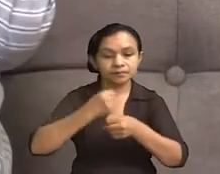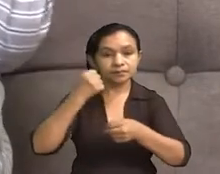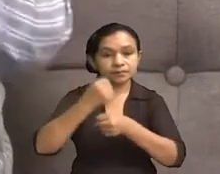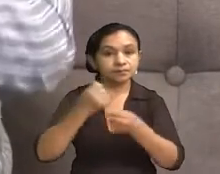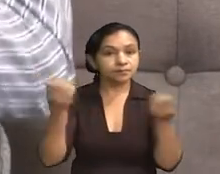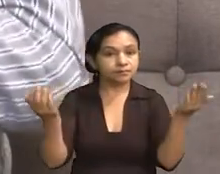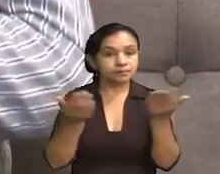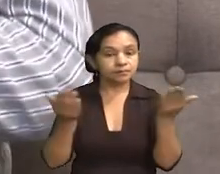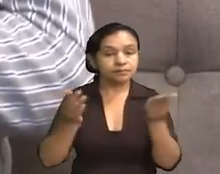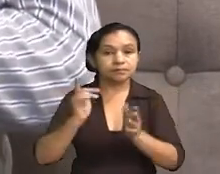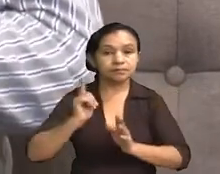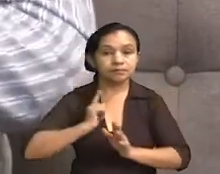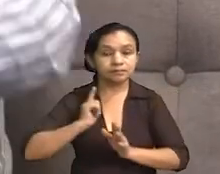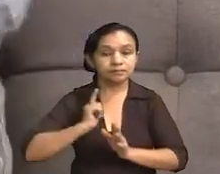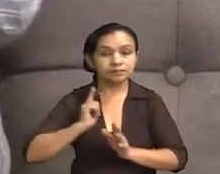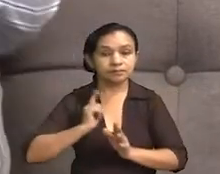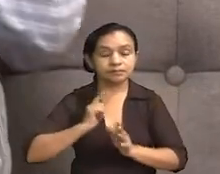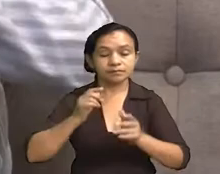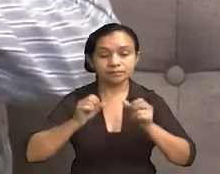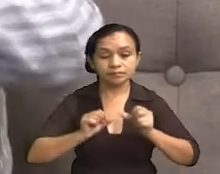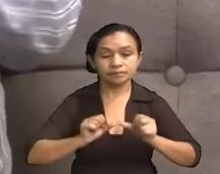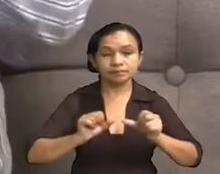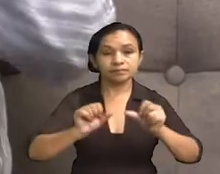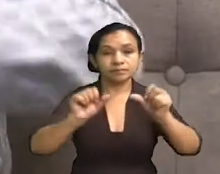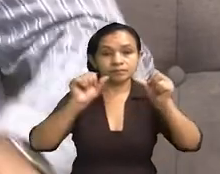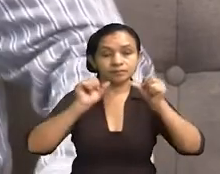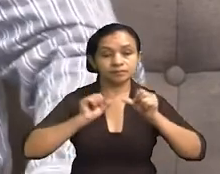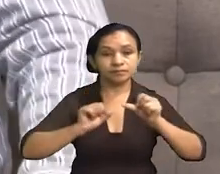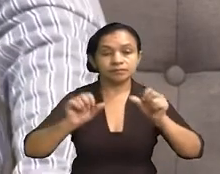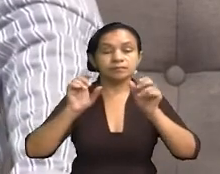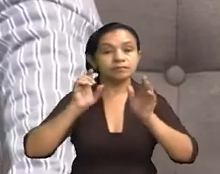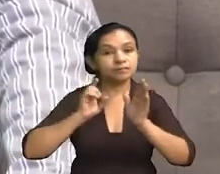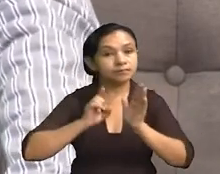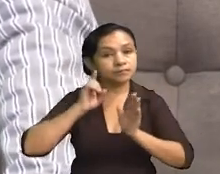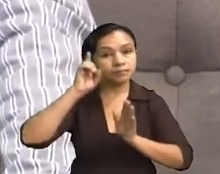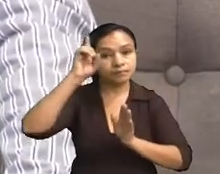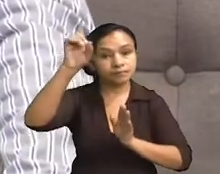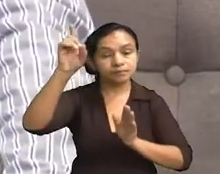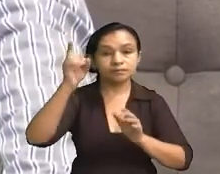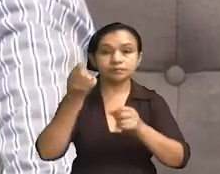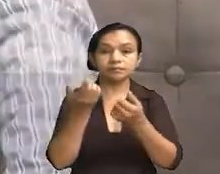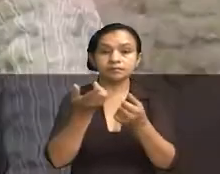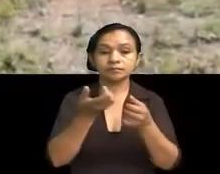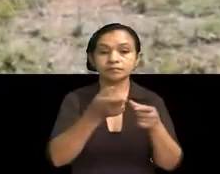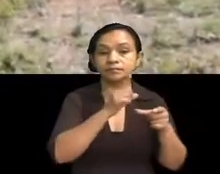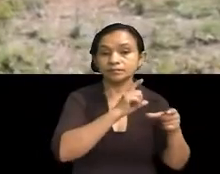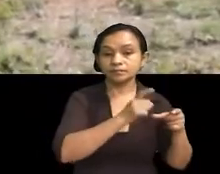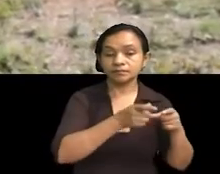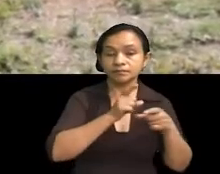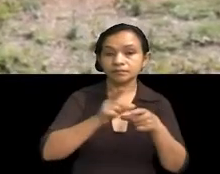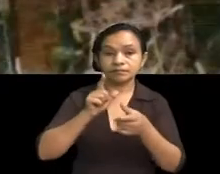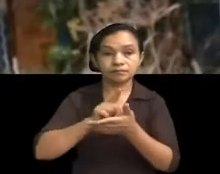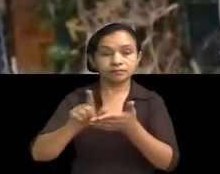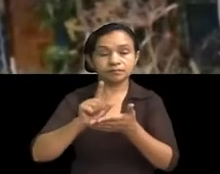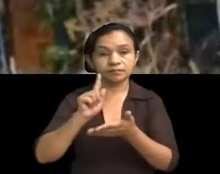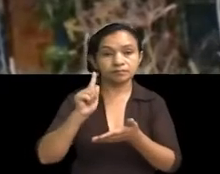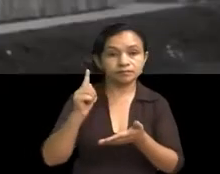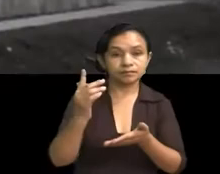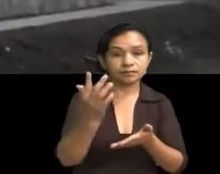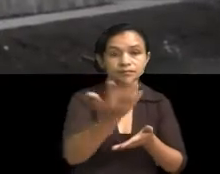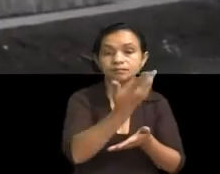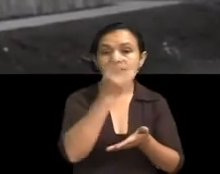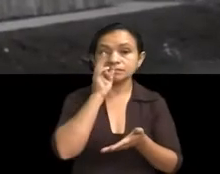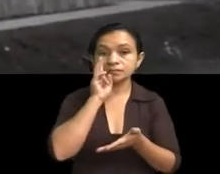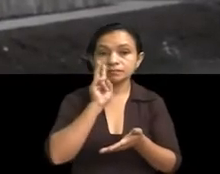Entonces tenemos que seguir desarrollando el alcantarillado sanitario porque todo eso, como te decía, tiene que